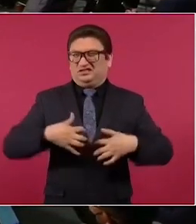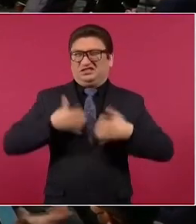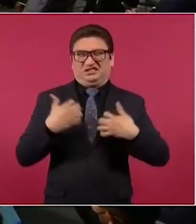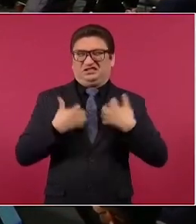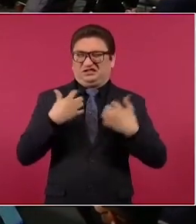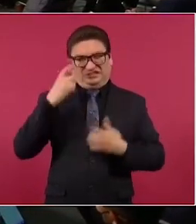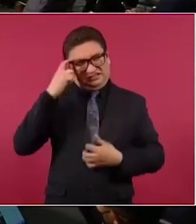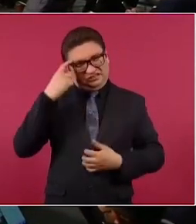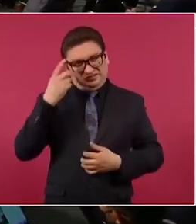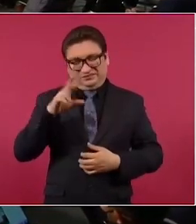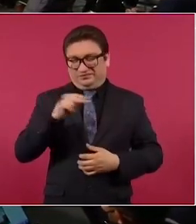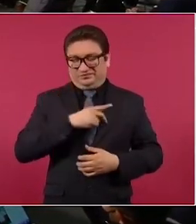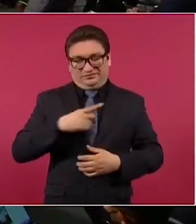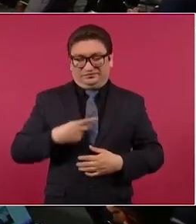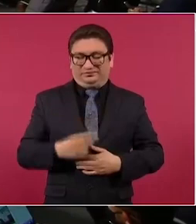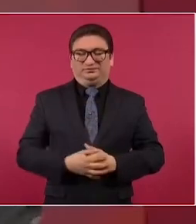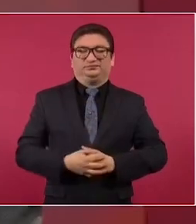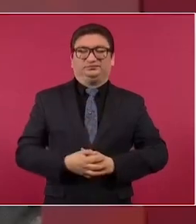enojarse.